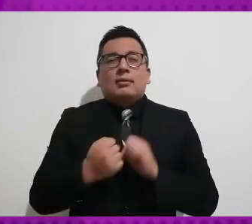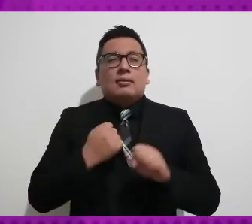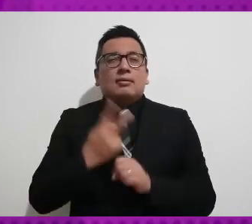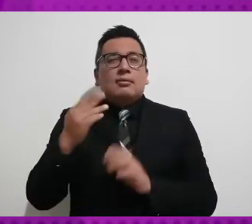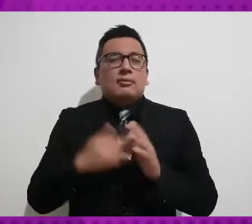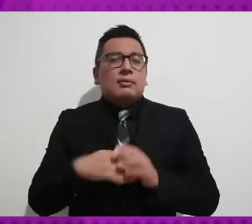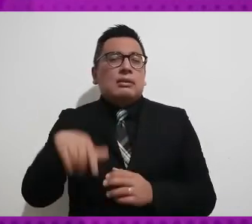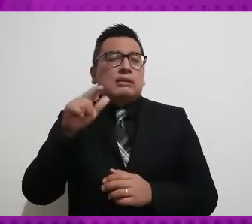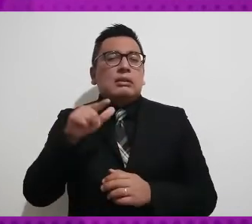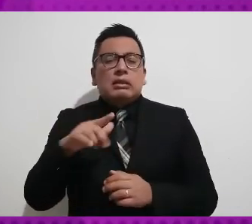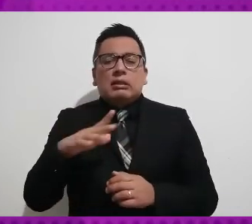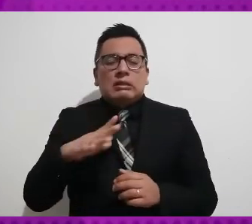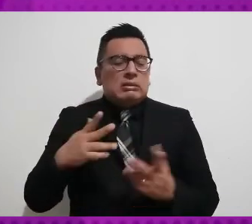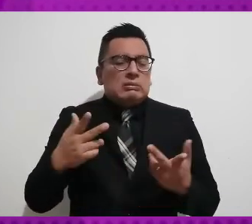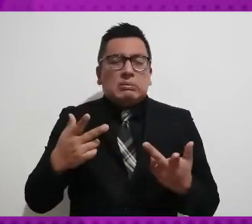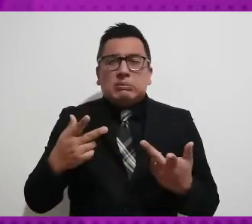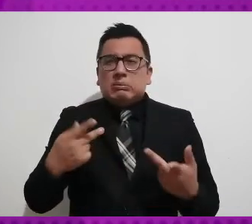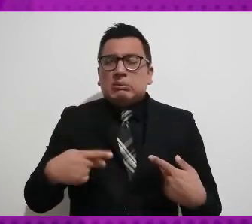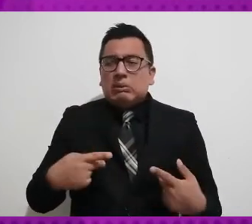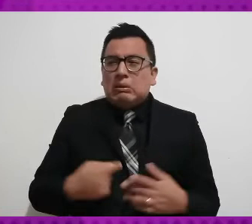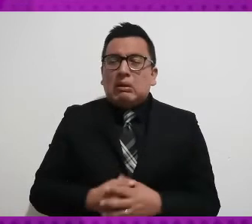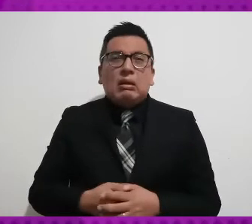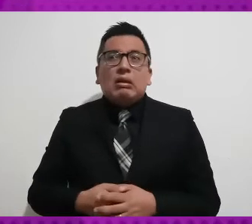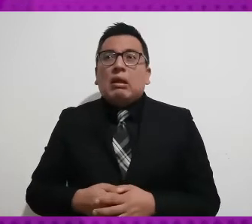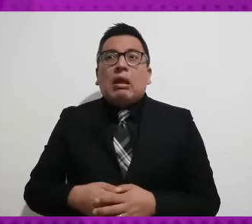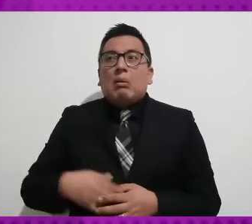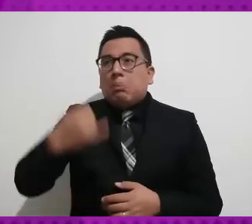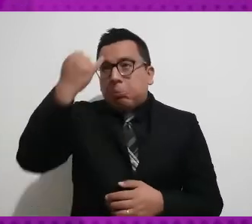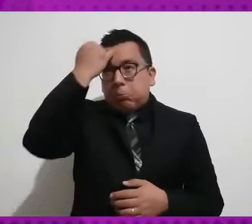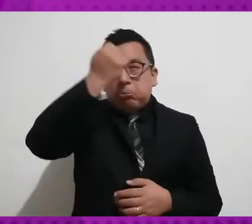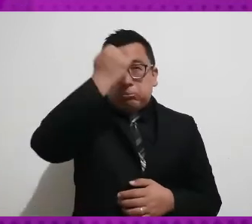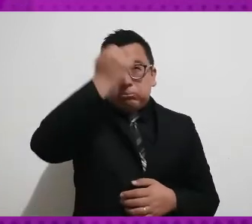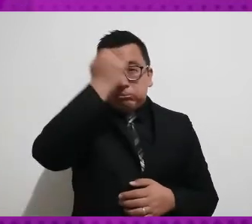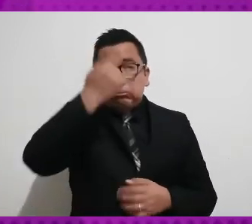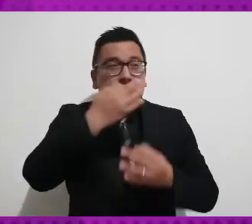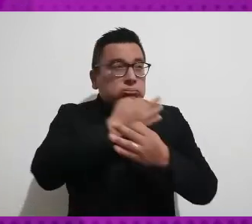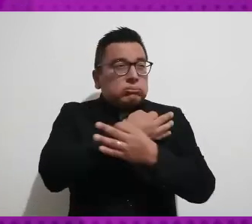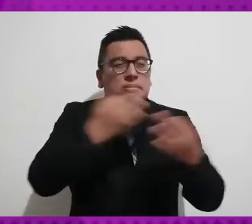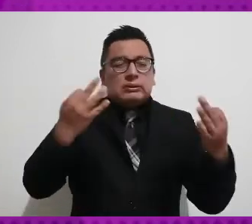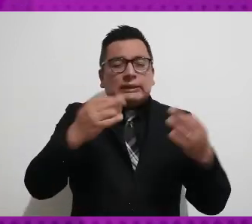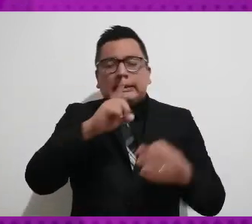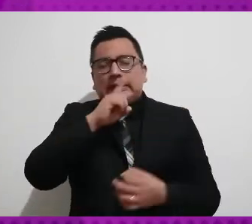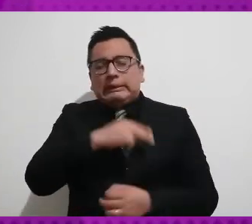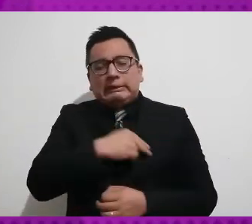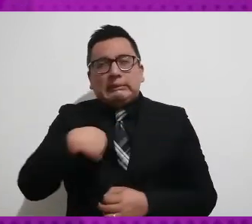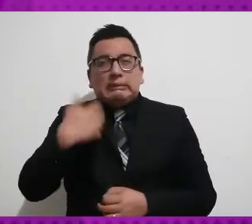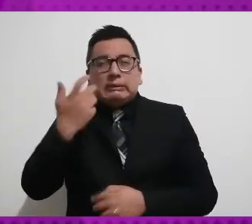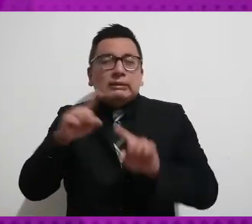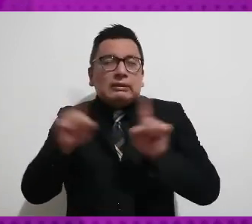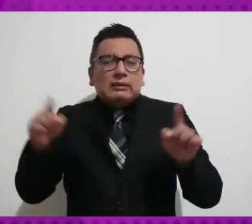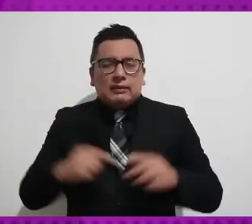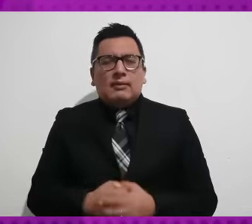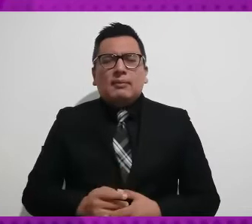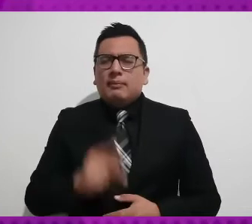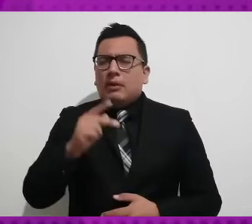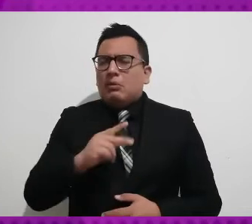con todas estas noticias que se dieron en aquel proceso. Desde ese punto de vista, ¿qué les parece el papel